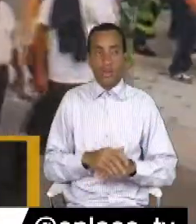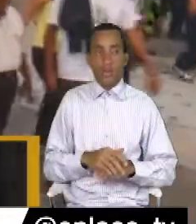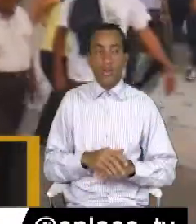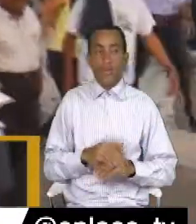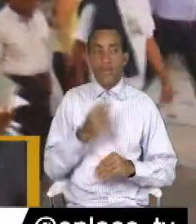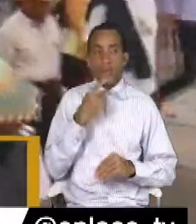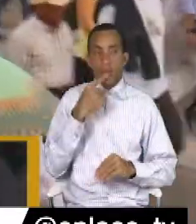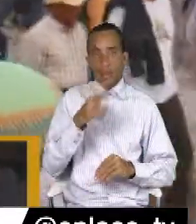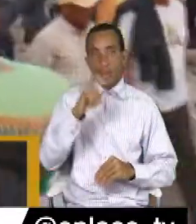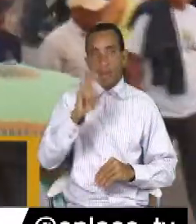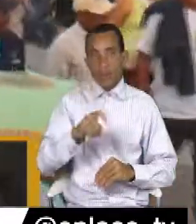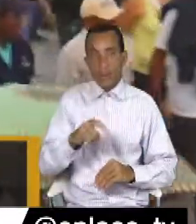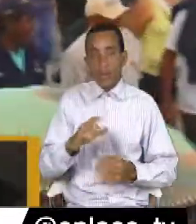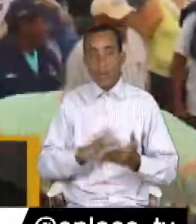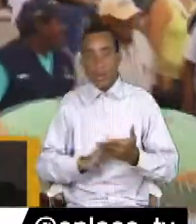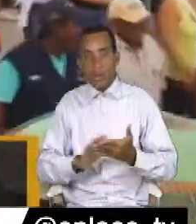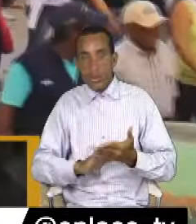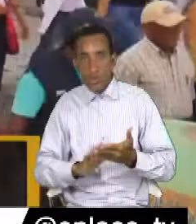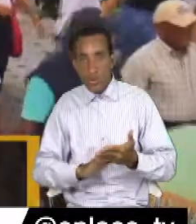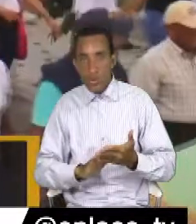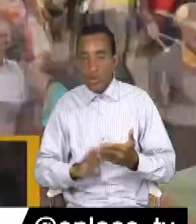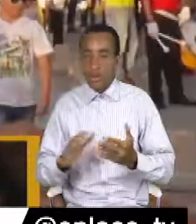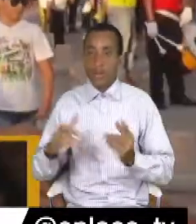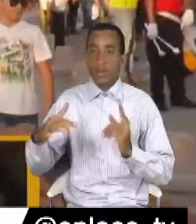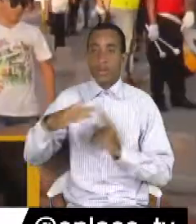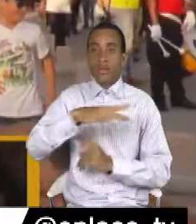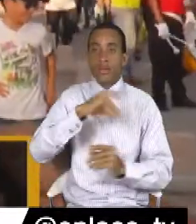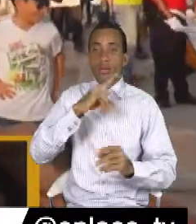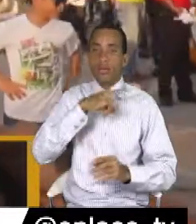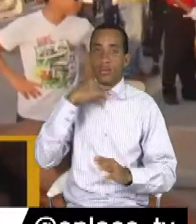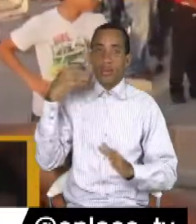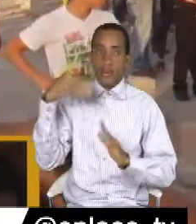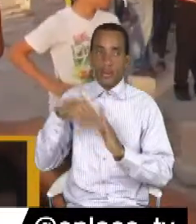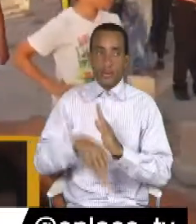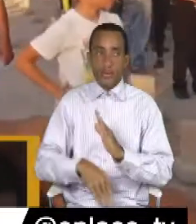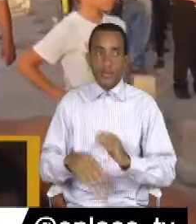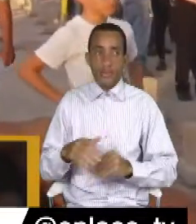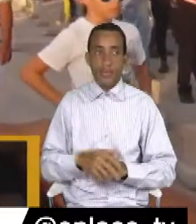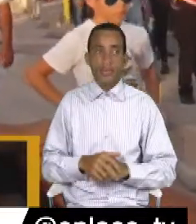decirles, necesitamos soluciones a una situación de crisis donde